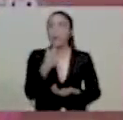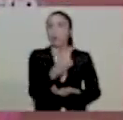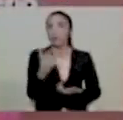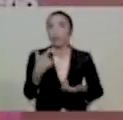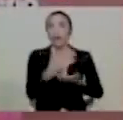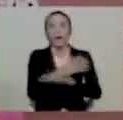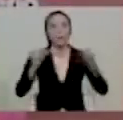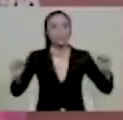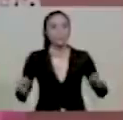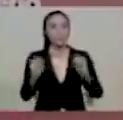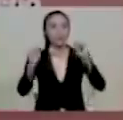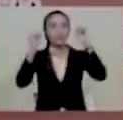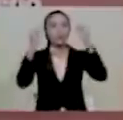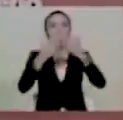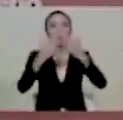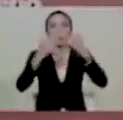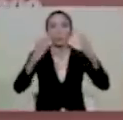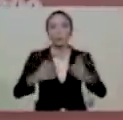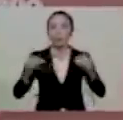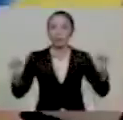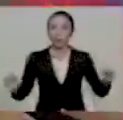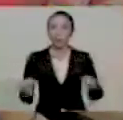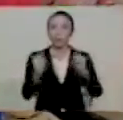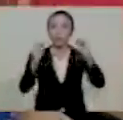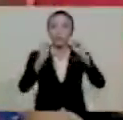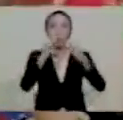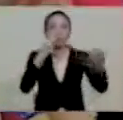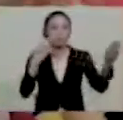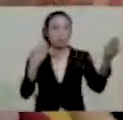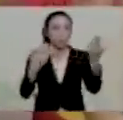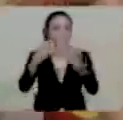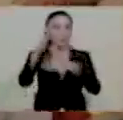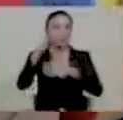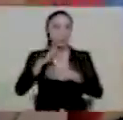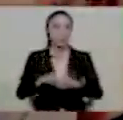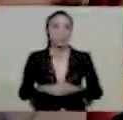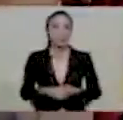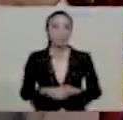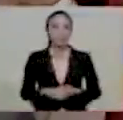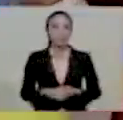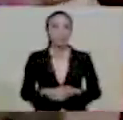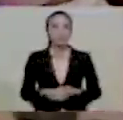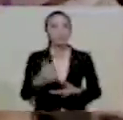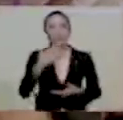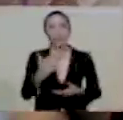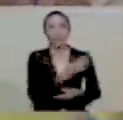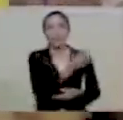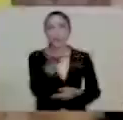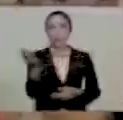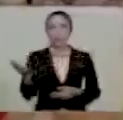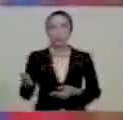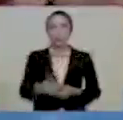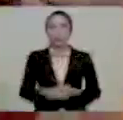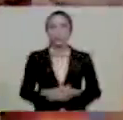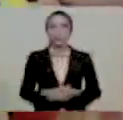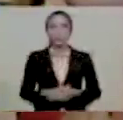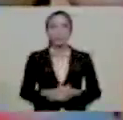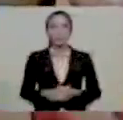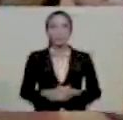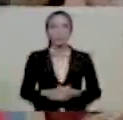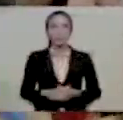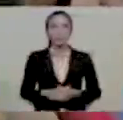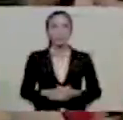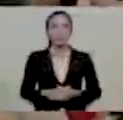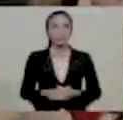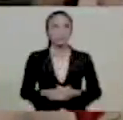¡que vivan los estudiantes! ¡Que vivan por siempre los estudiantes! Muchas gracias, queridos bachilleres.